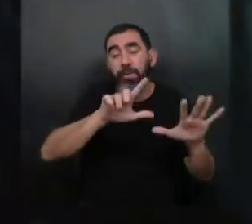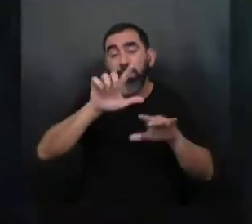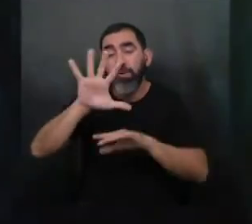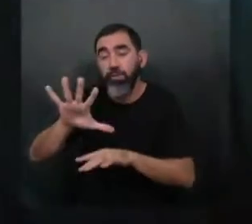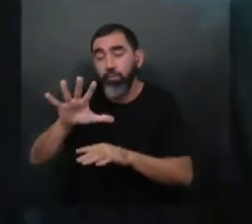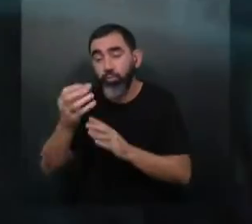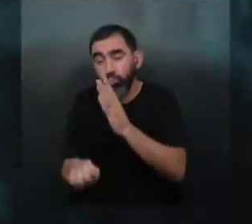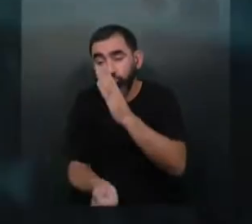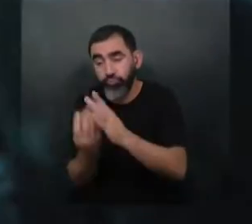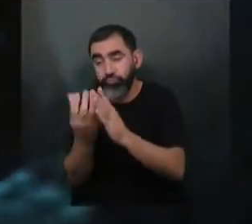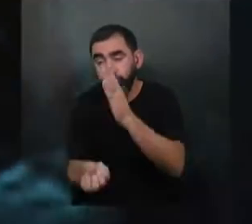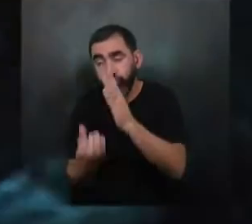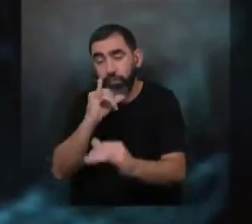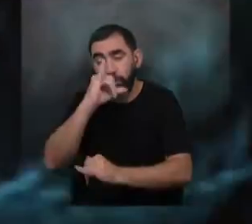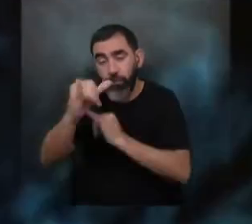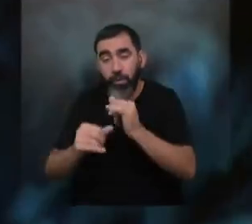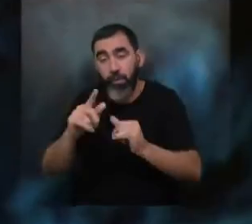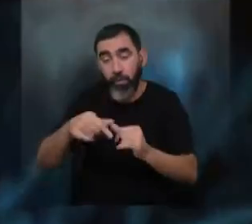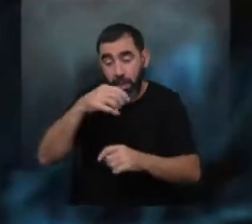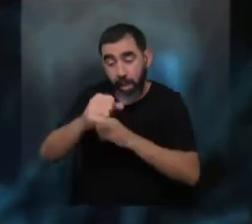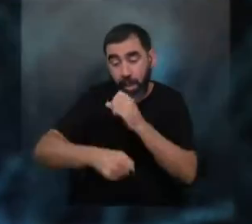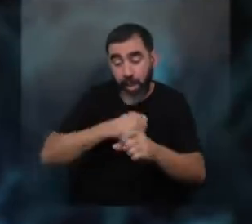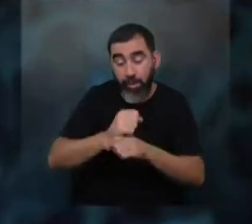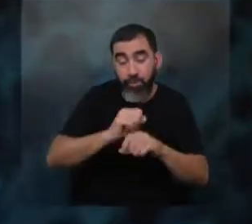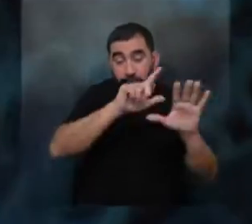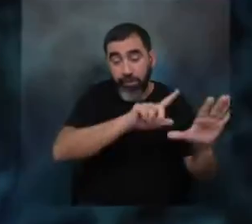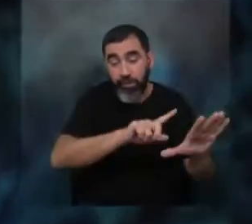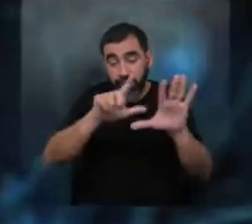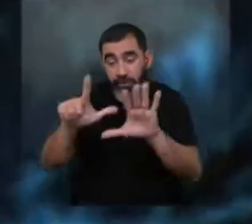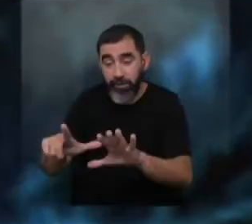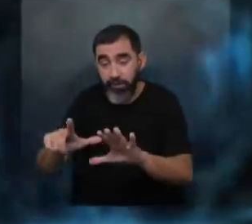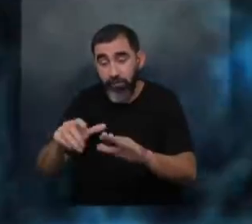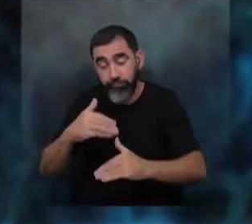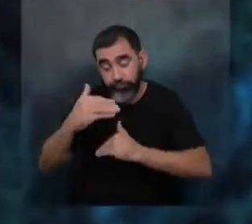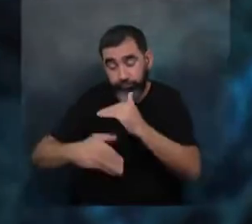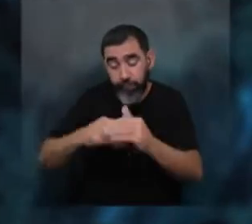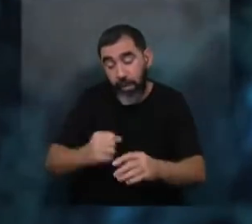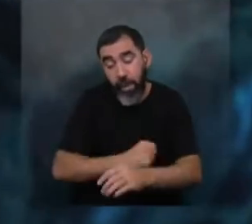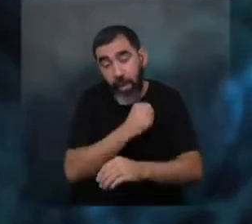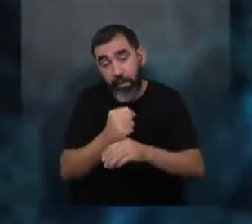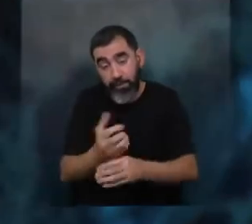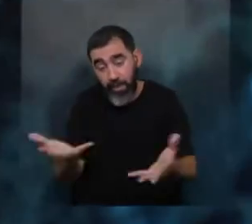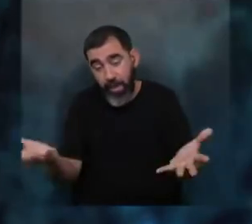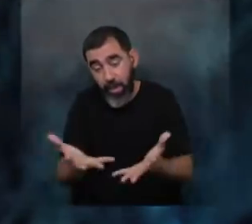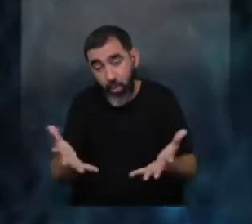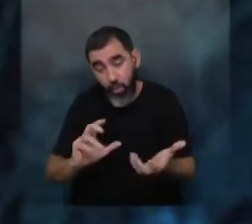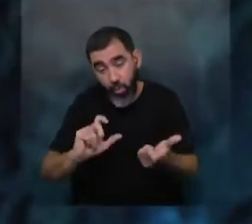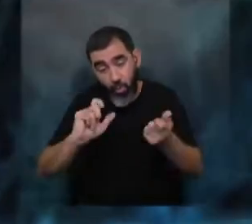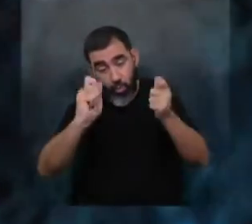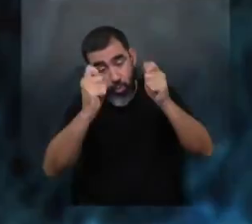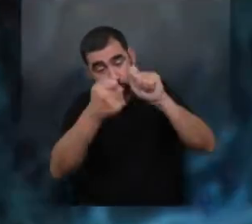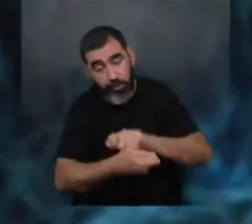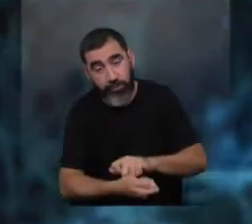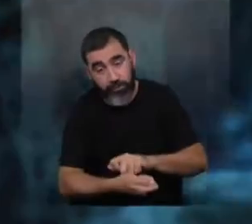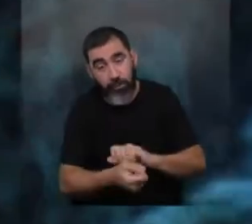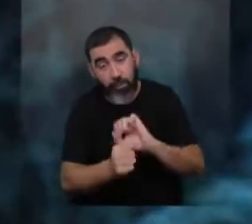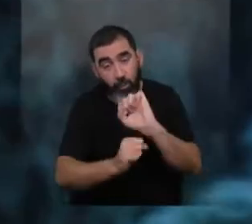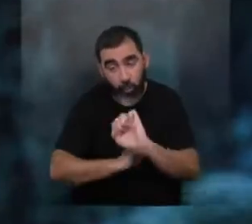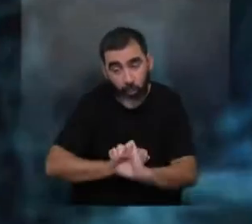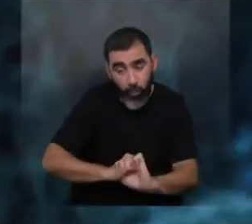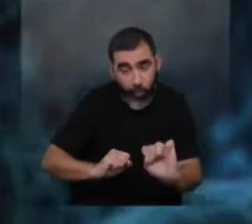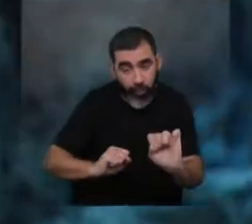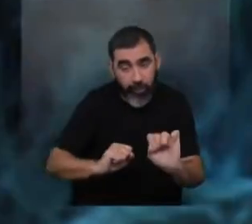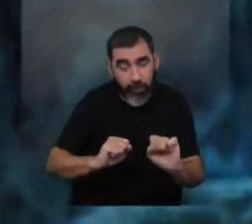toda esa información y después tenés información del año 77 y así sucesivamente hasta el día de hoy. Entonces ahí podés ir jugando con